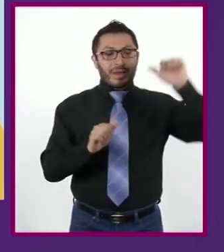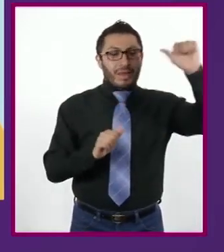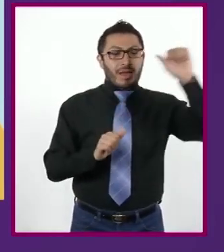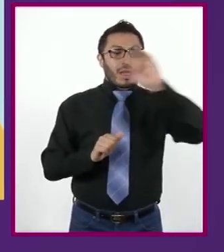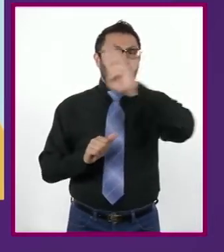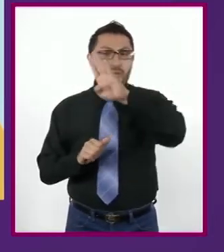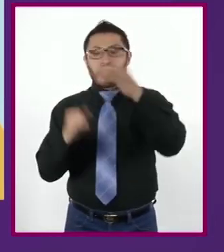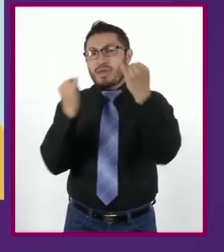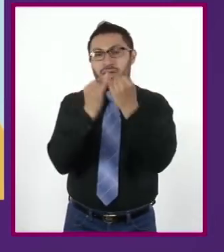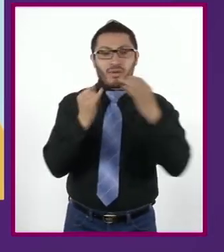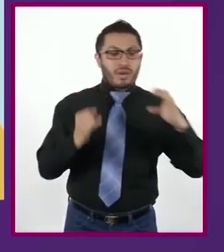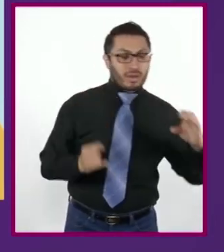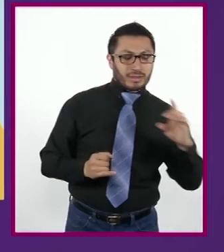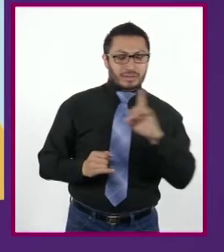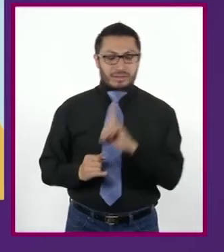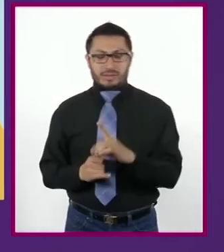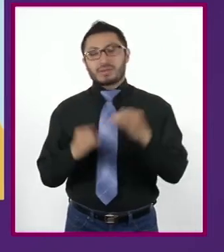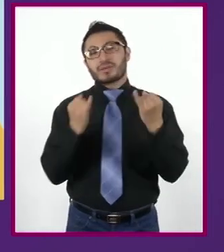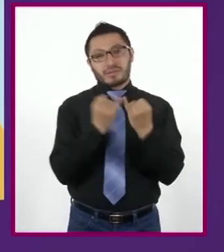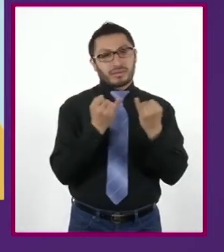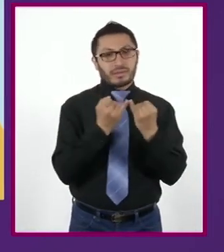es igual a CD.